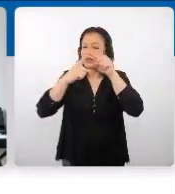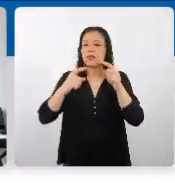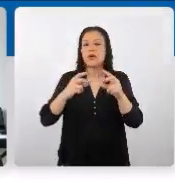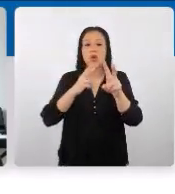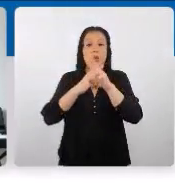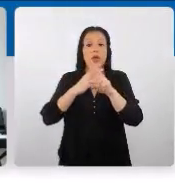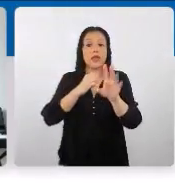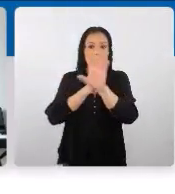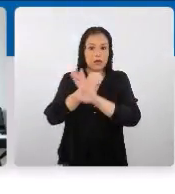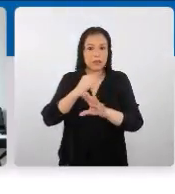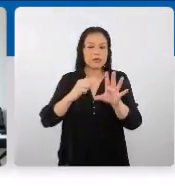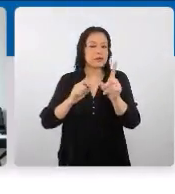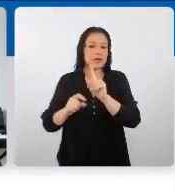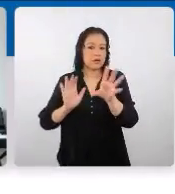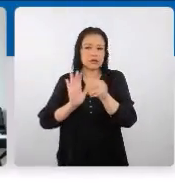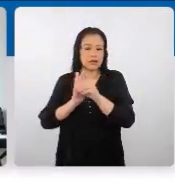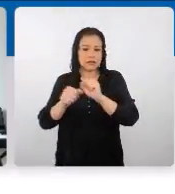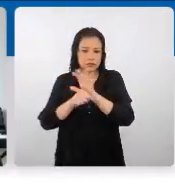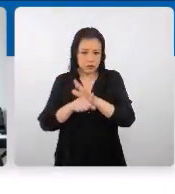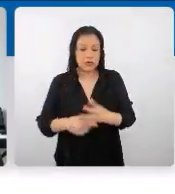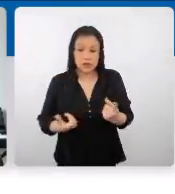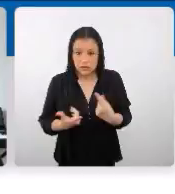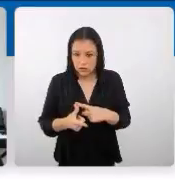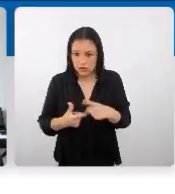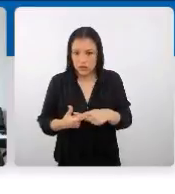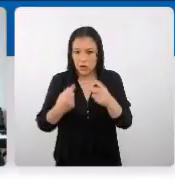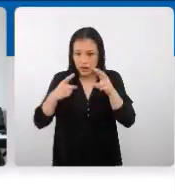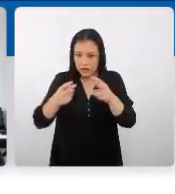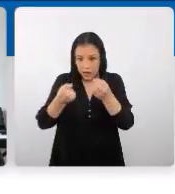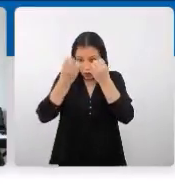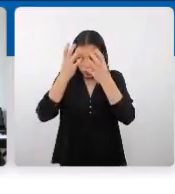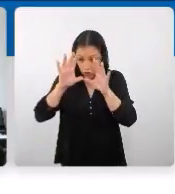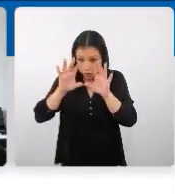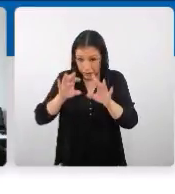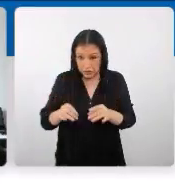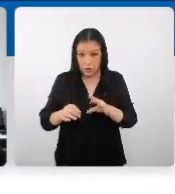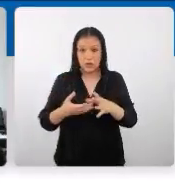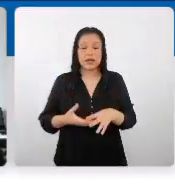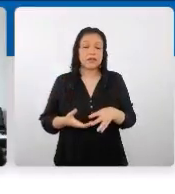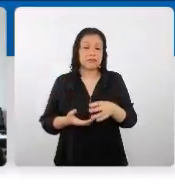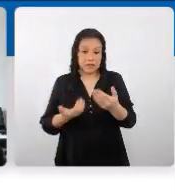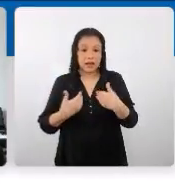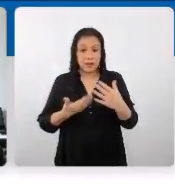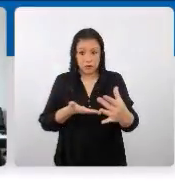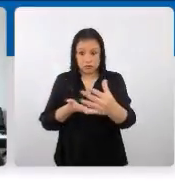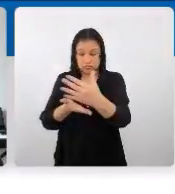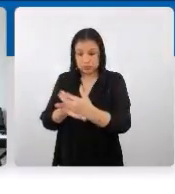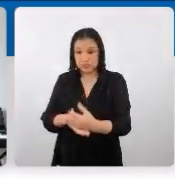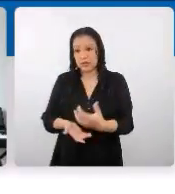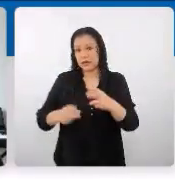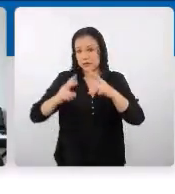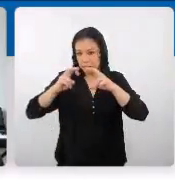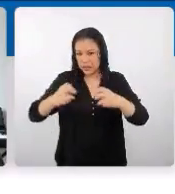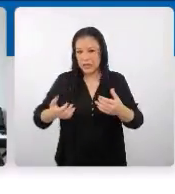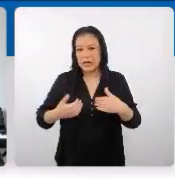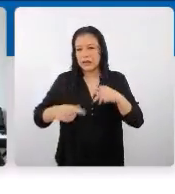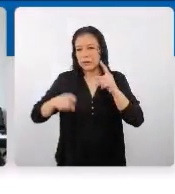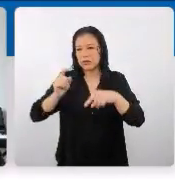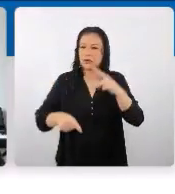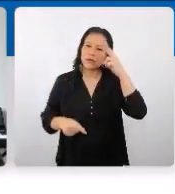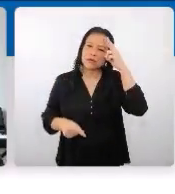Entonces, con esta información recogida en este estudio, tenemos algunas